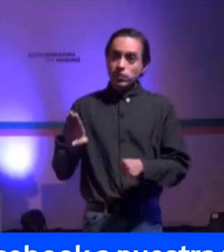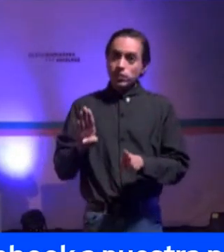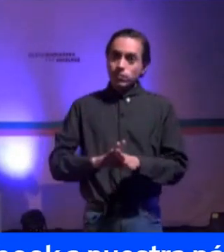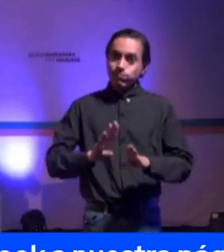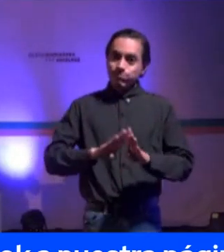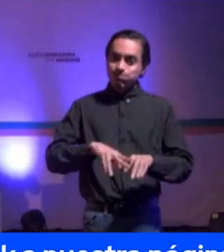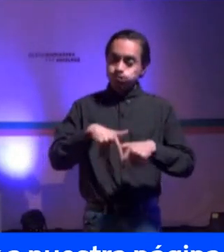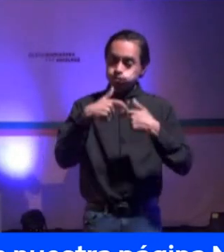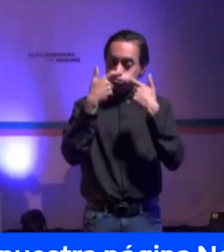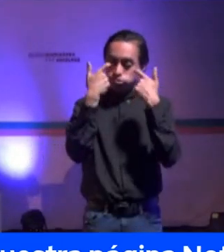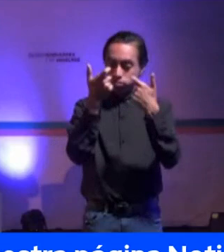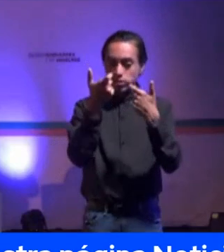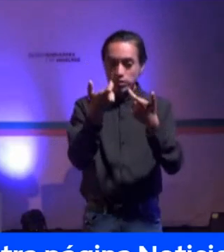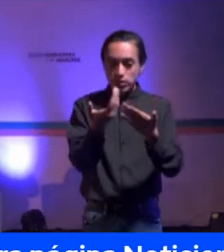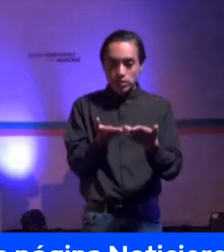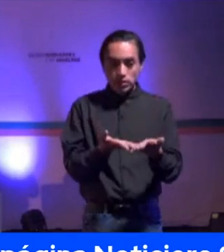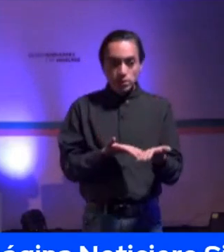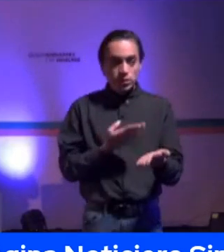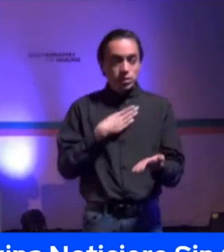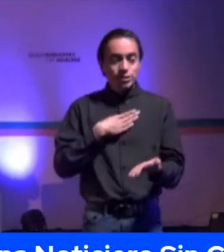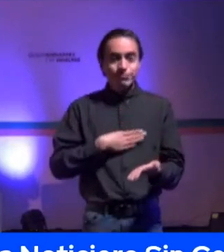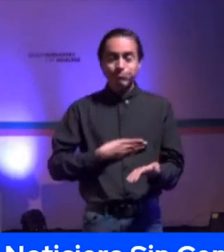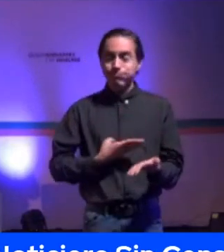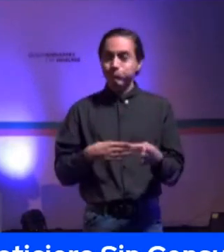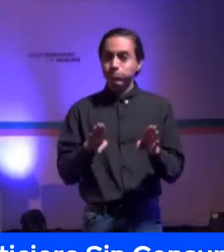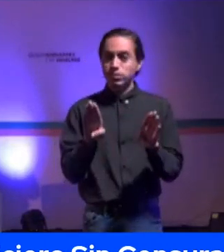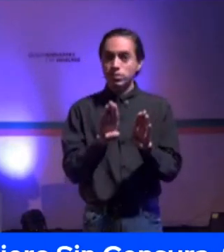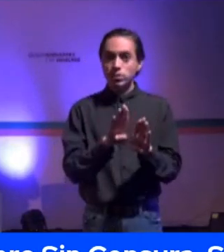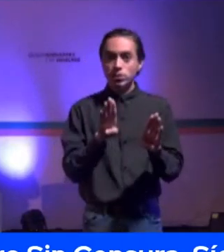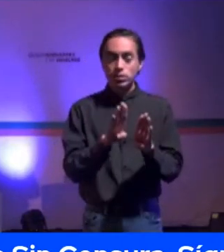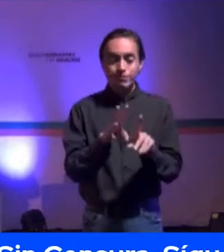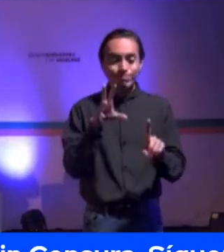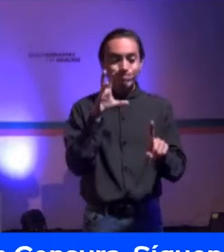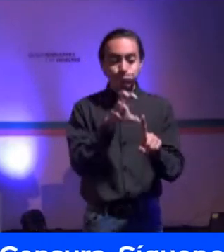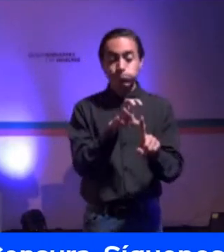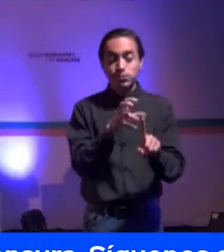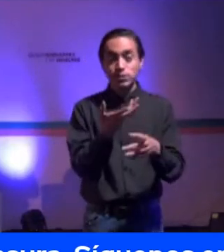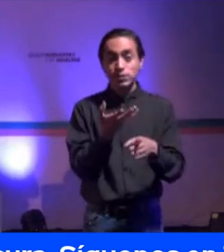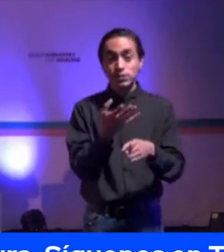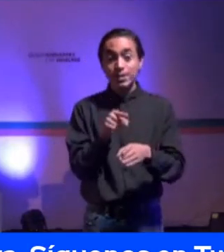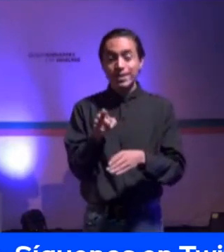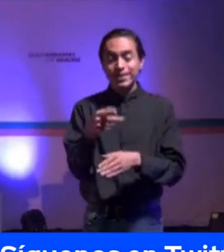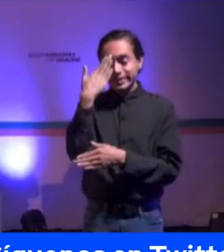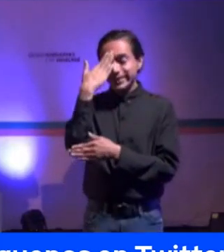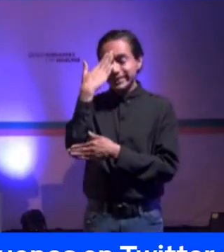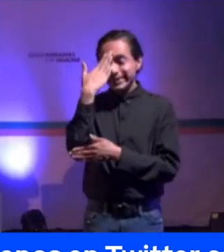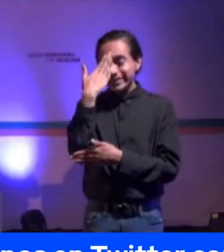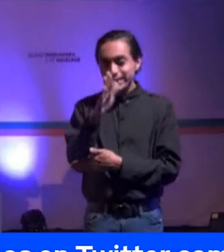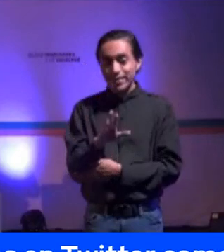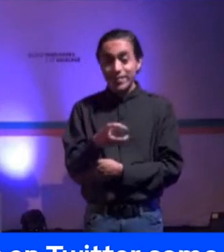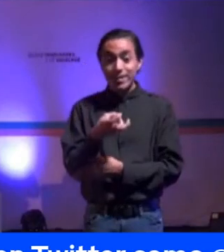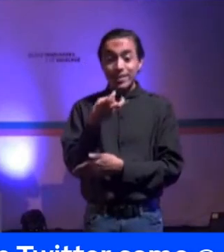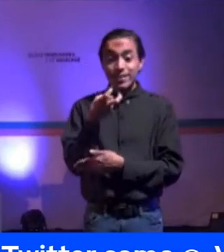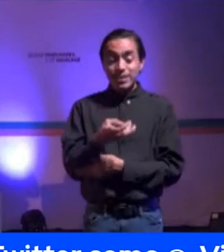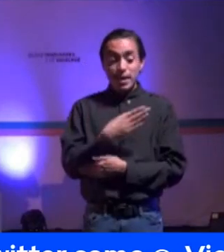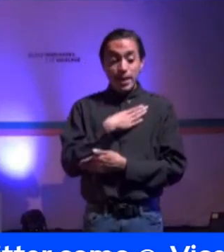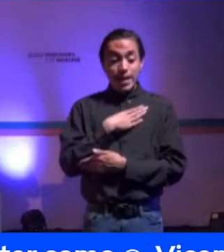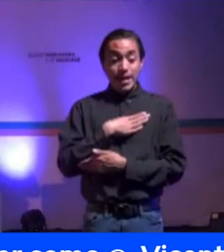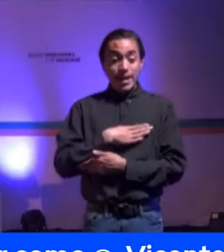justicia, y de alguna manera sabiendo que no está en sus manos